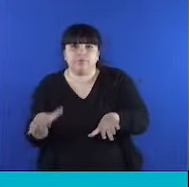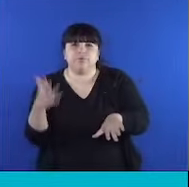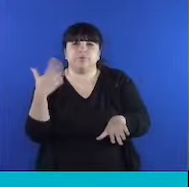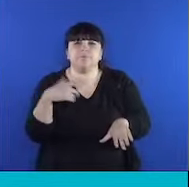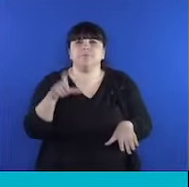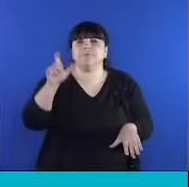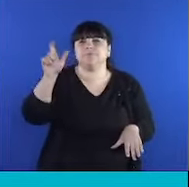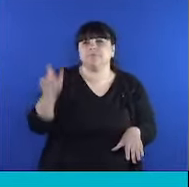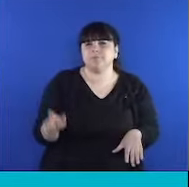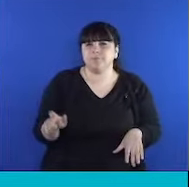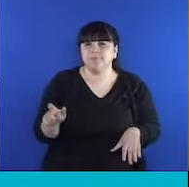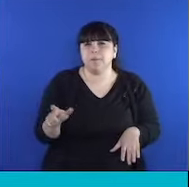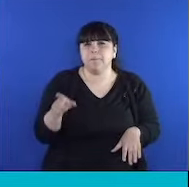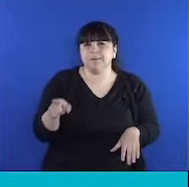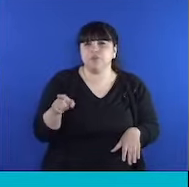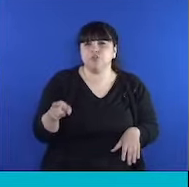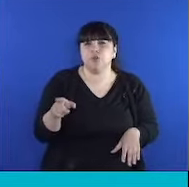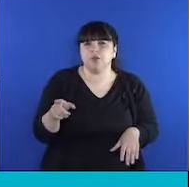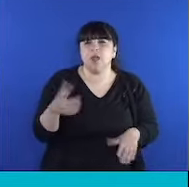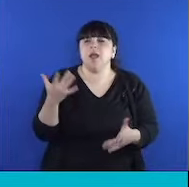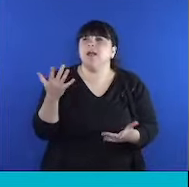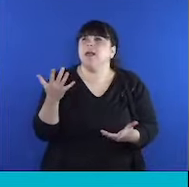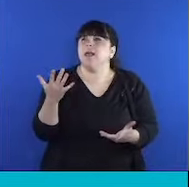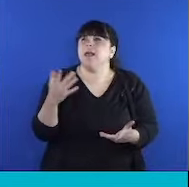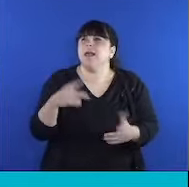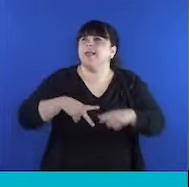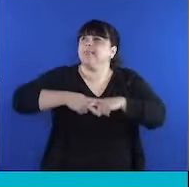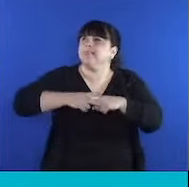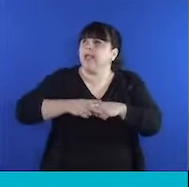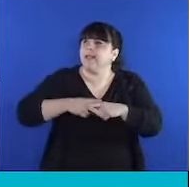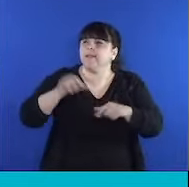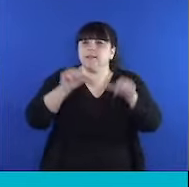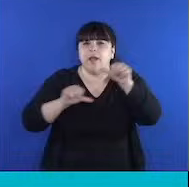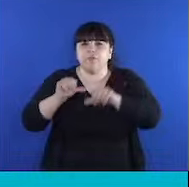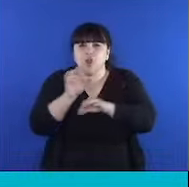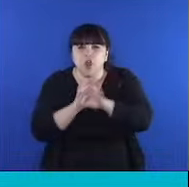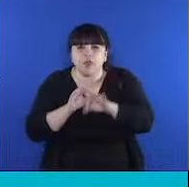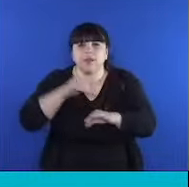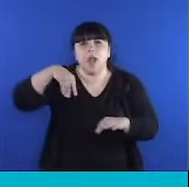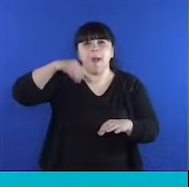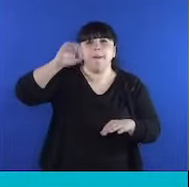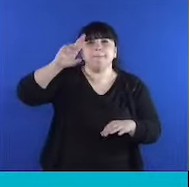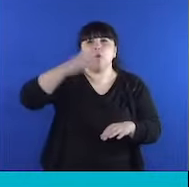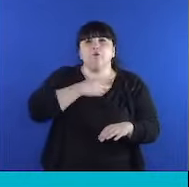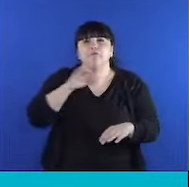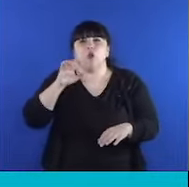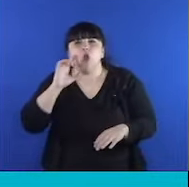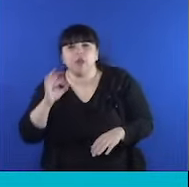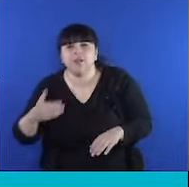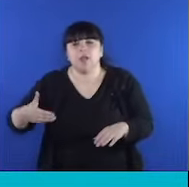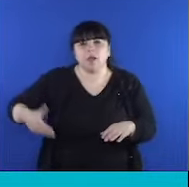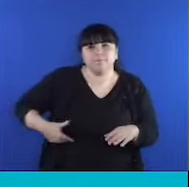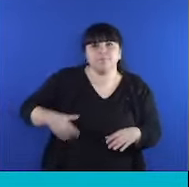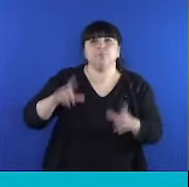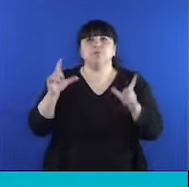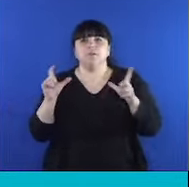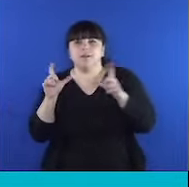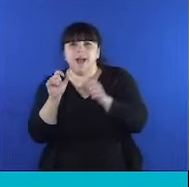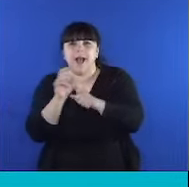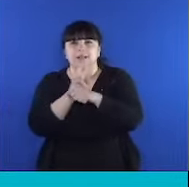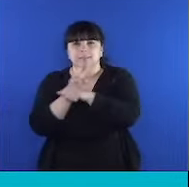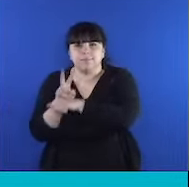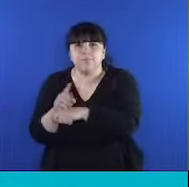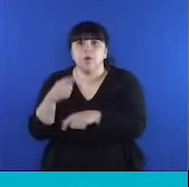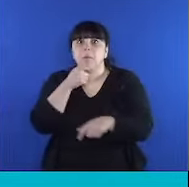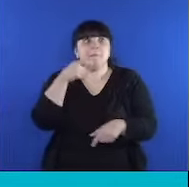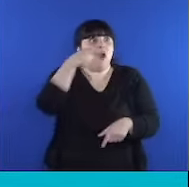caso de la, ¿cómo se llama?, de la técnica biológica, digamos, de morfología, de patología, de oncología, que si no